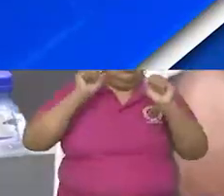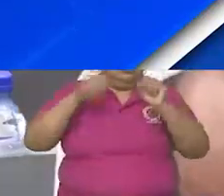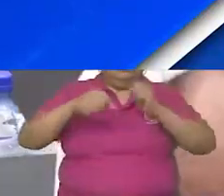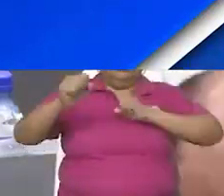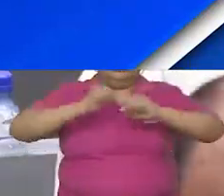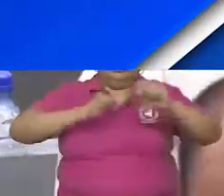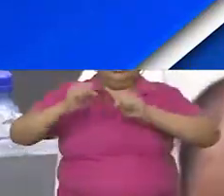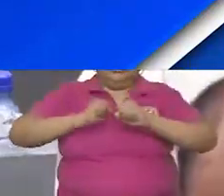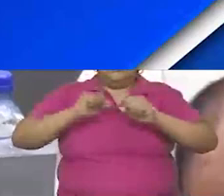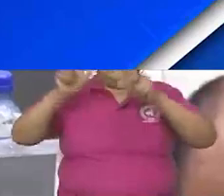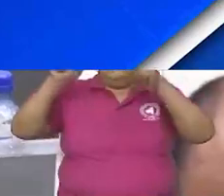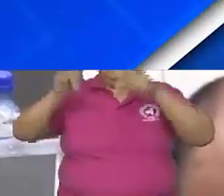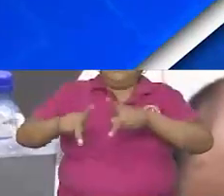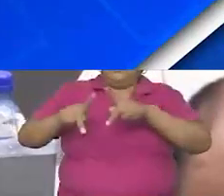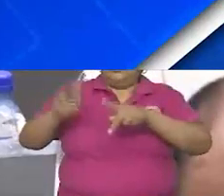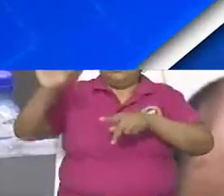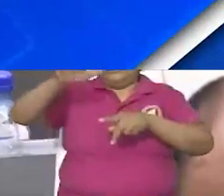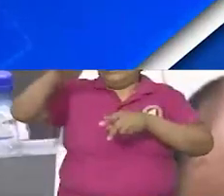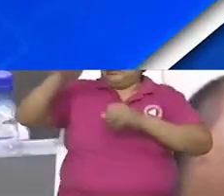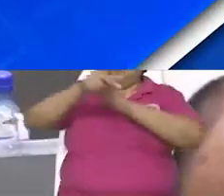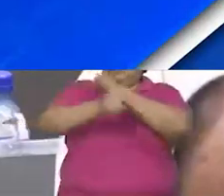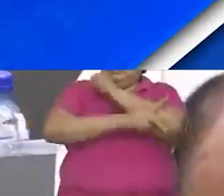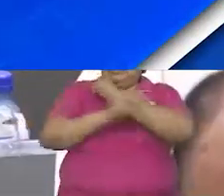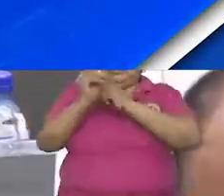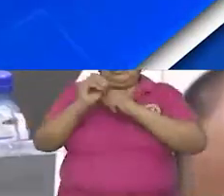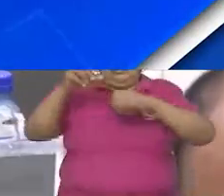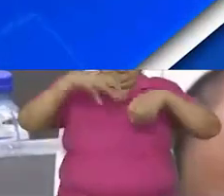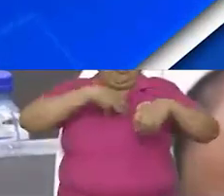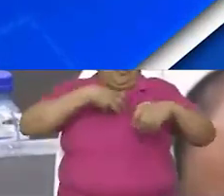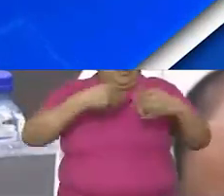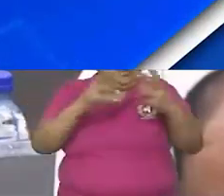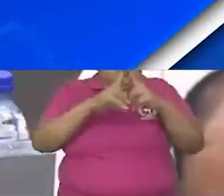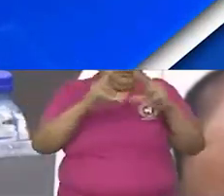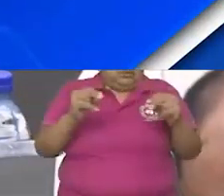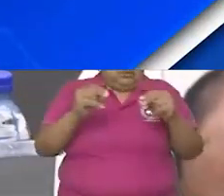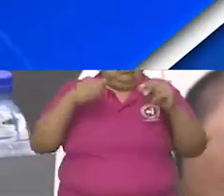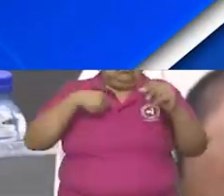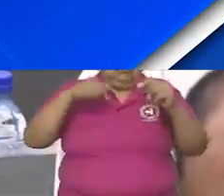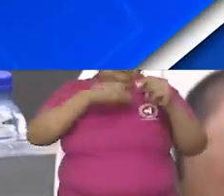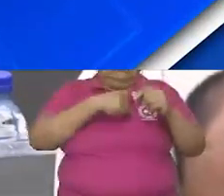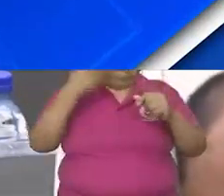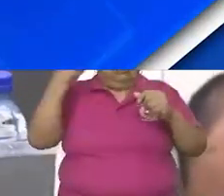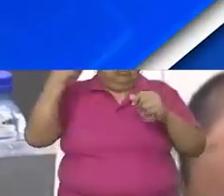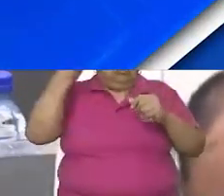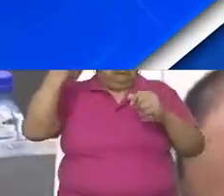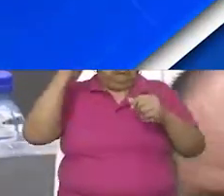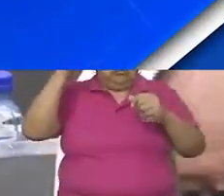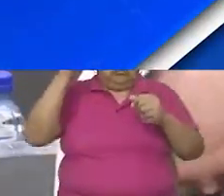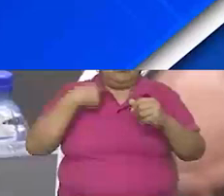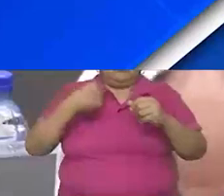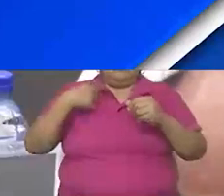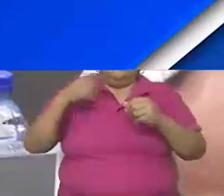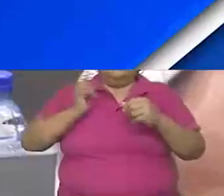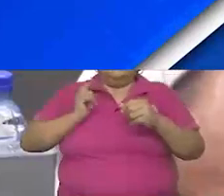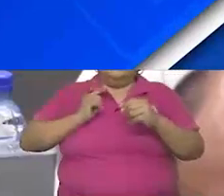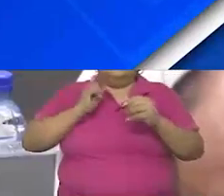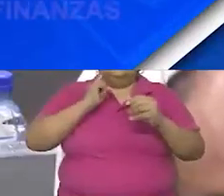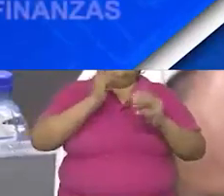los diferentes agentes económicos, sociales y políticos del país de tener